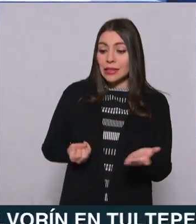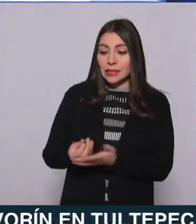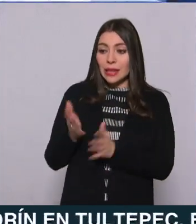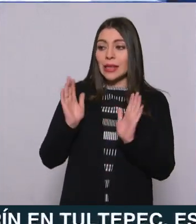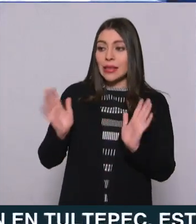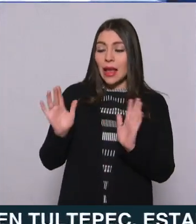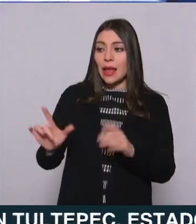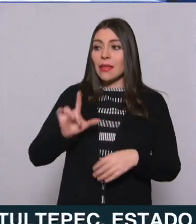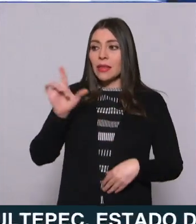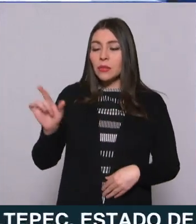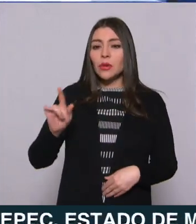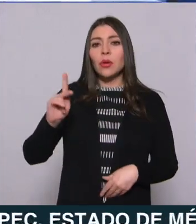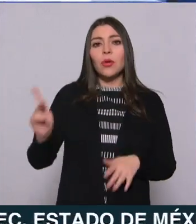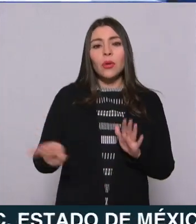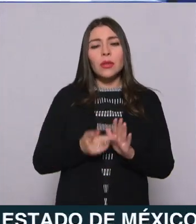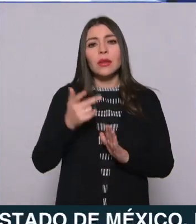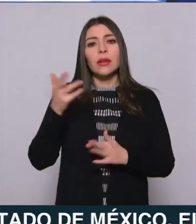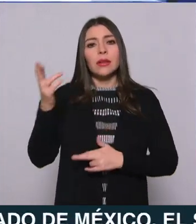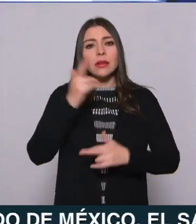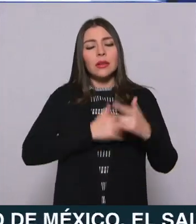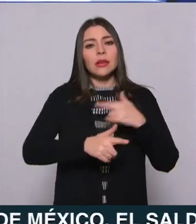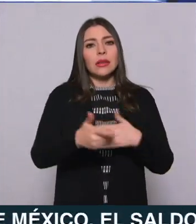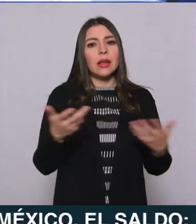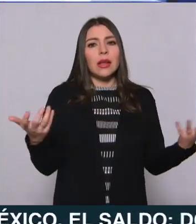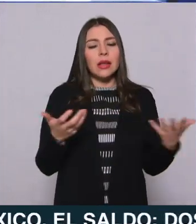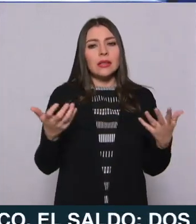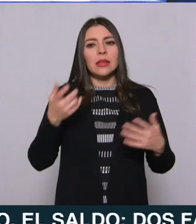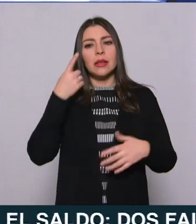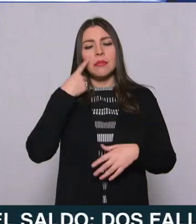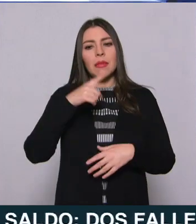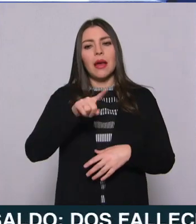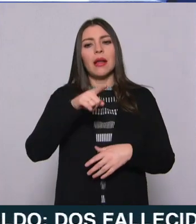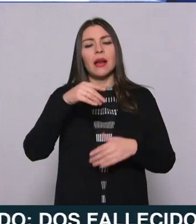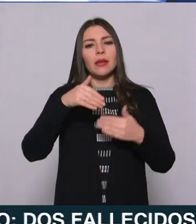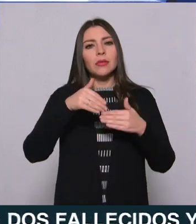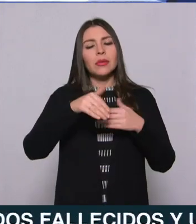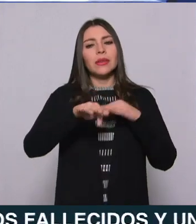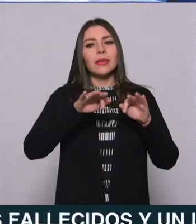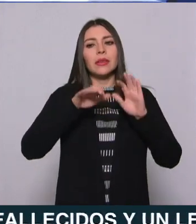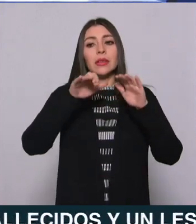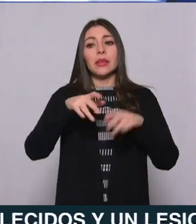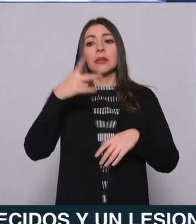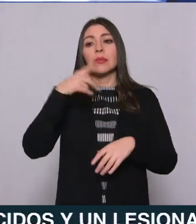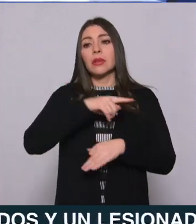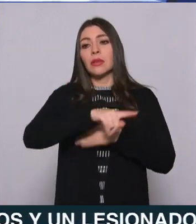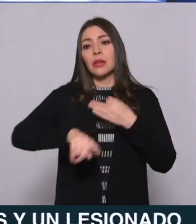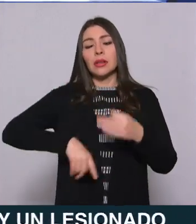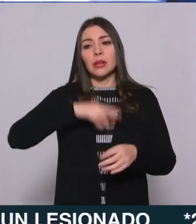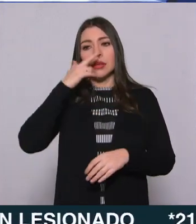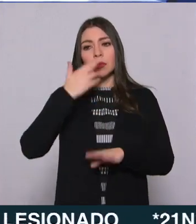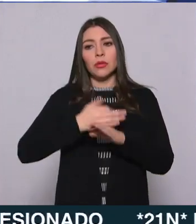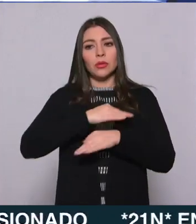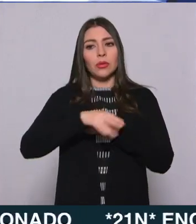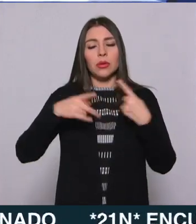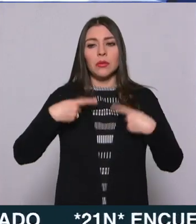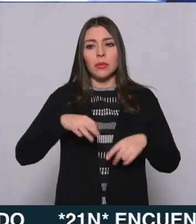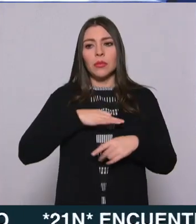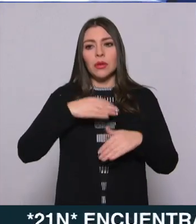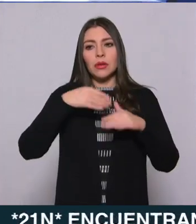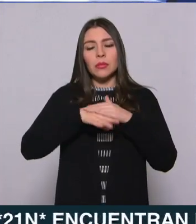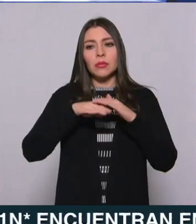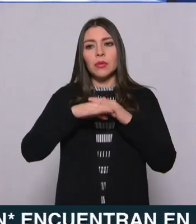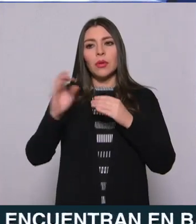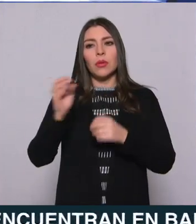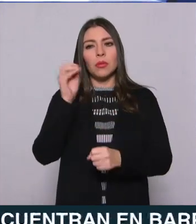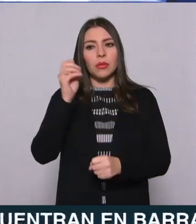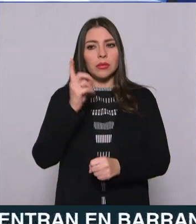hacer ni el instituto solo ni el Estado. O sea, tiene que ser sí un trabajo de la sociedad civil donde abra los espacios. Creo que es